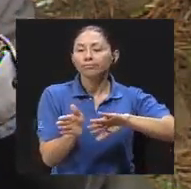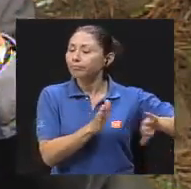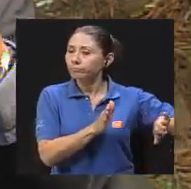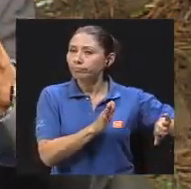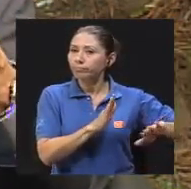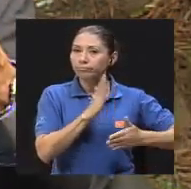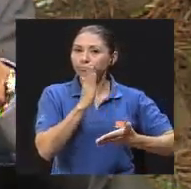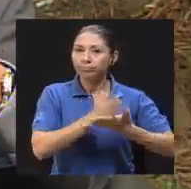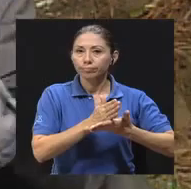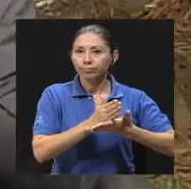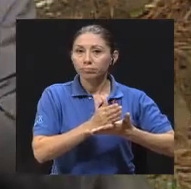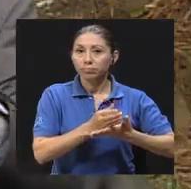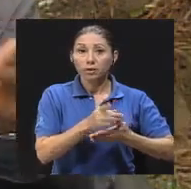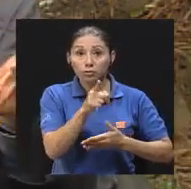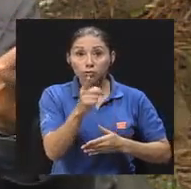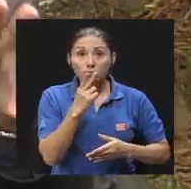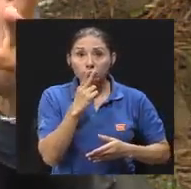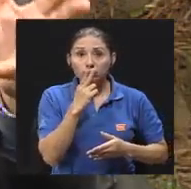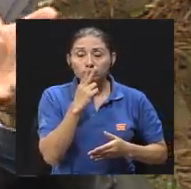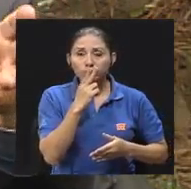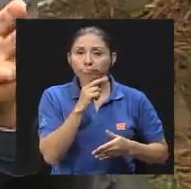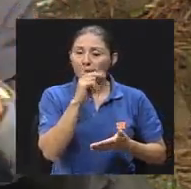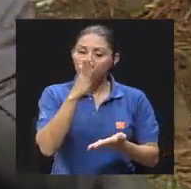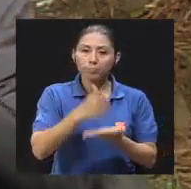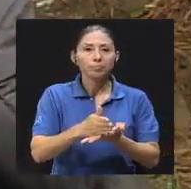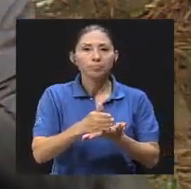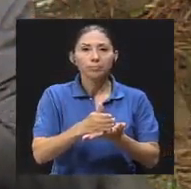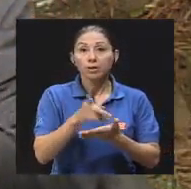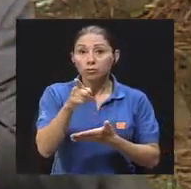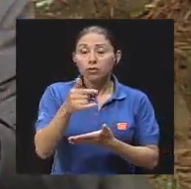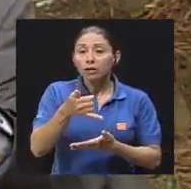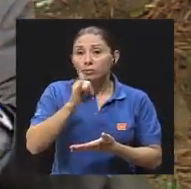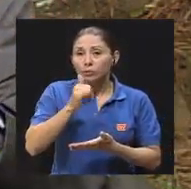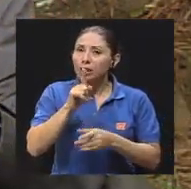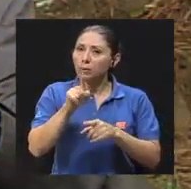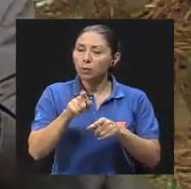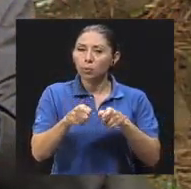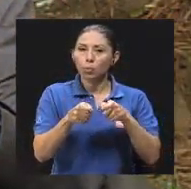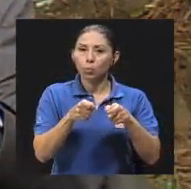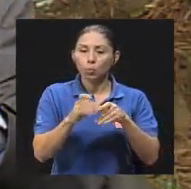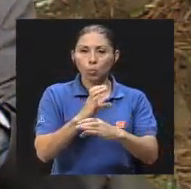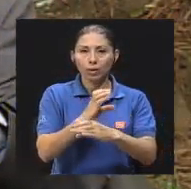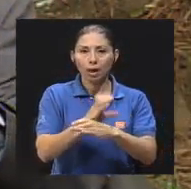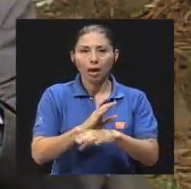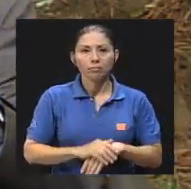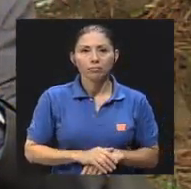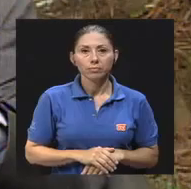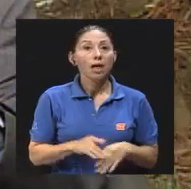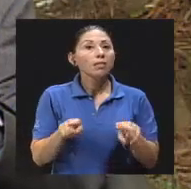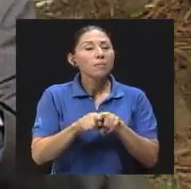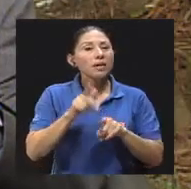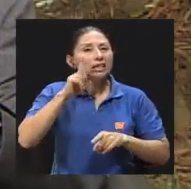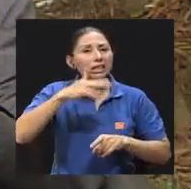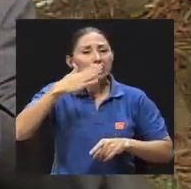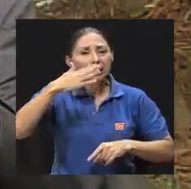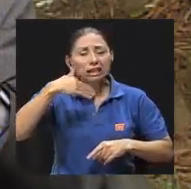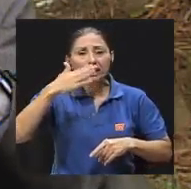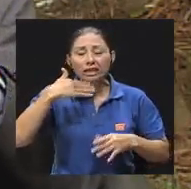ojalá dejarlos, si se consumen el tabaco hay que dejarlo y si consumen el alcohol, saberlo manejar. Los chiles, los picantes,